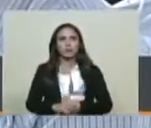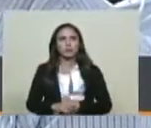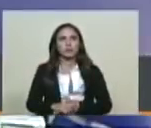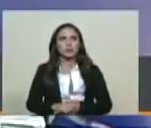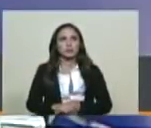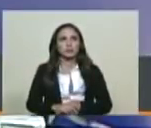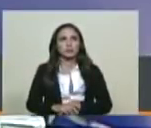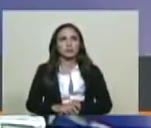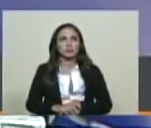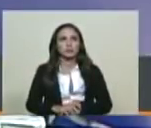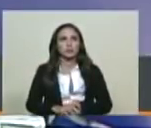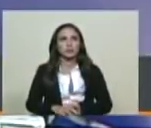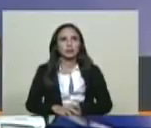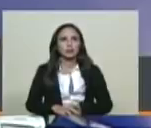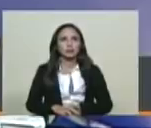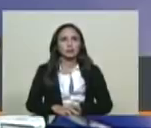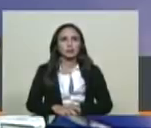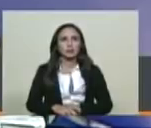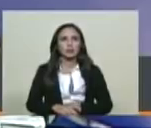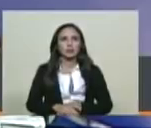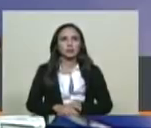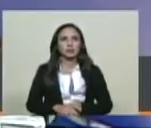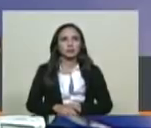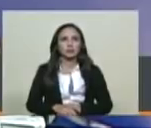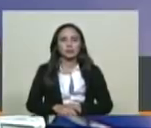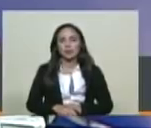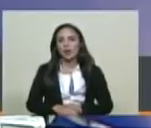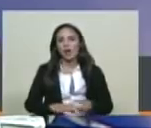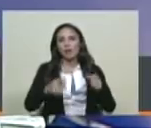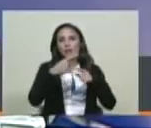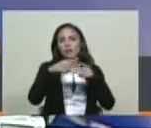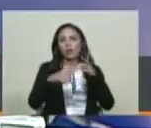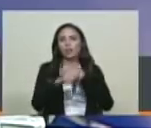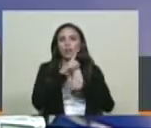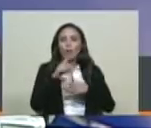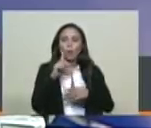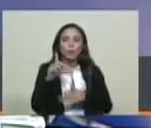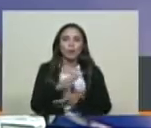Son nuestros ancestros, mayas, caribes, guaraníes.